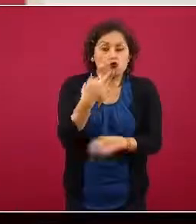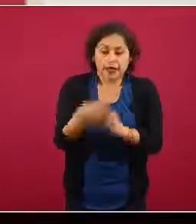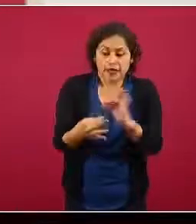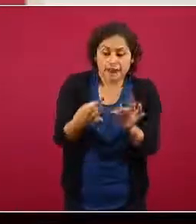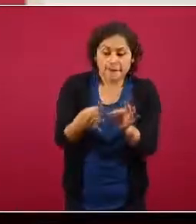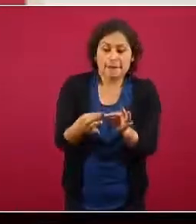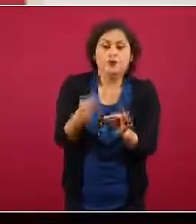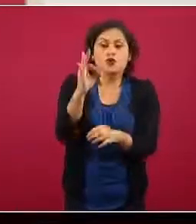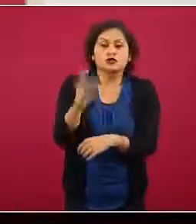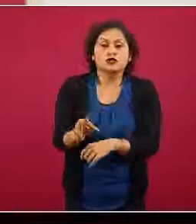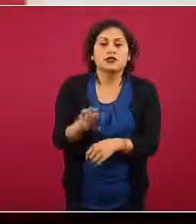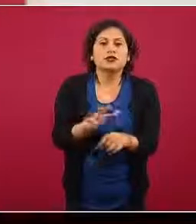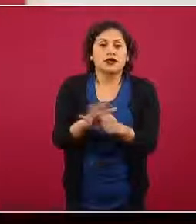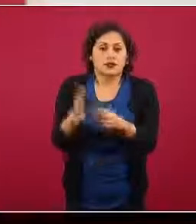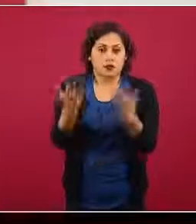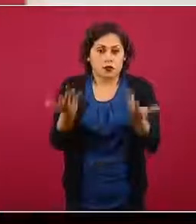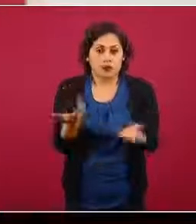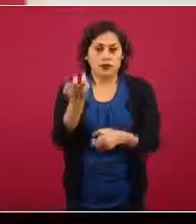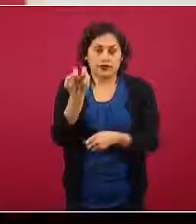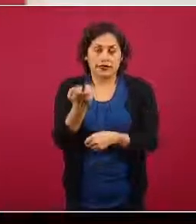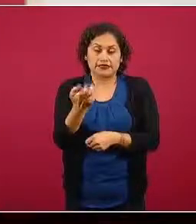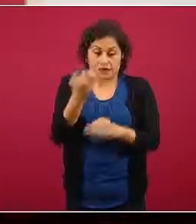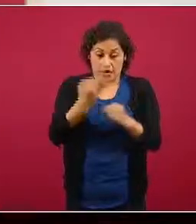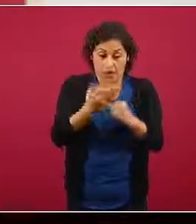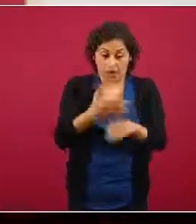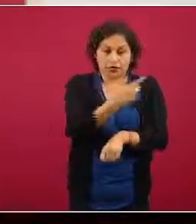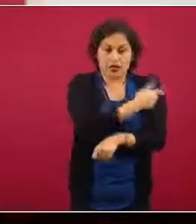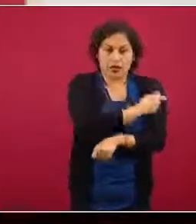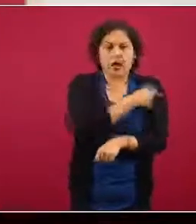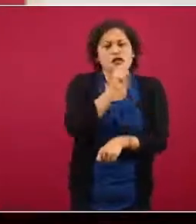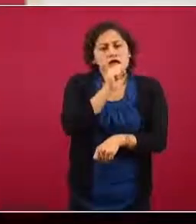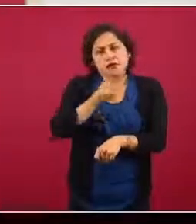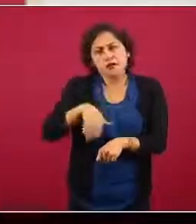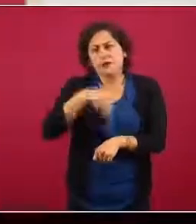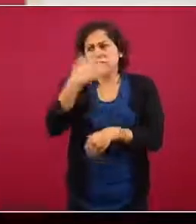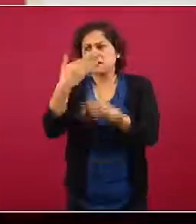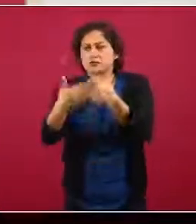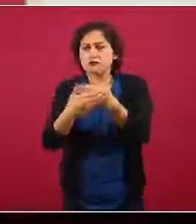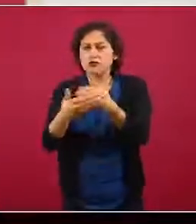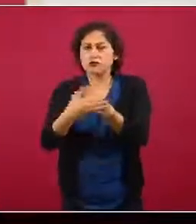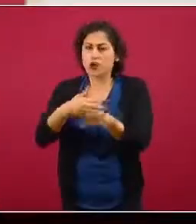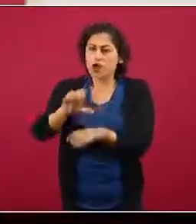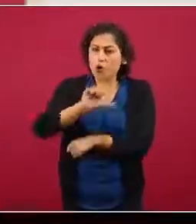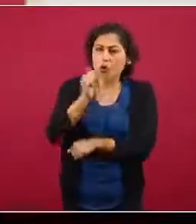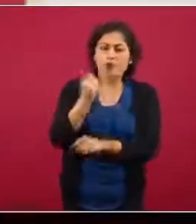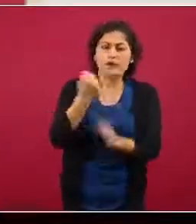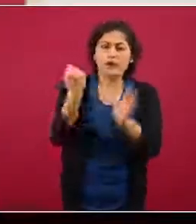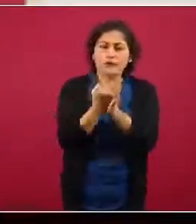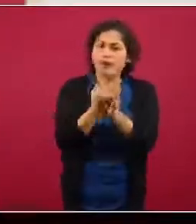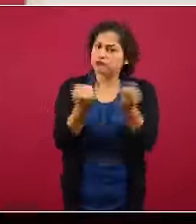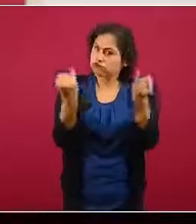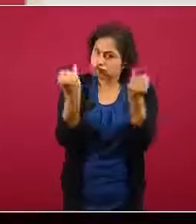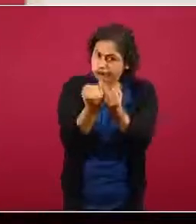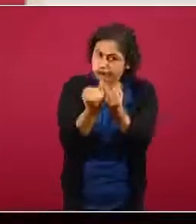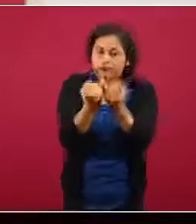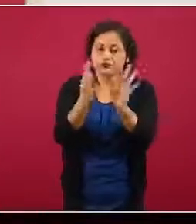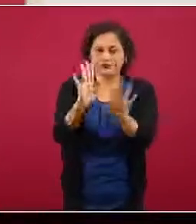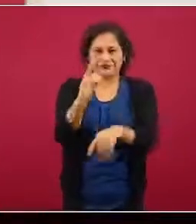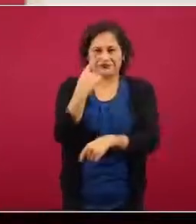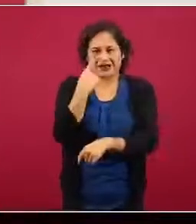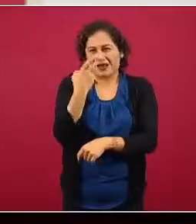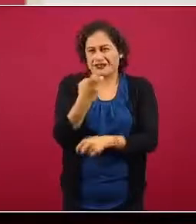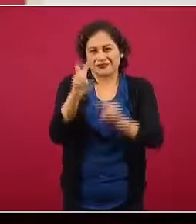la autorización para uso de emergencia, como de las que vengan, ¿no? Y esto no es solamente en